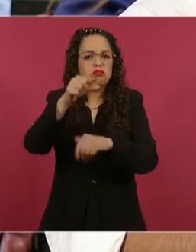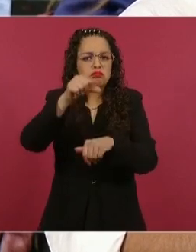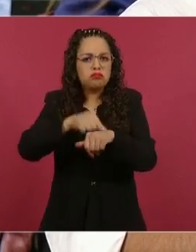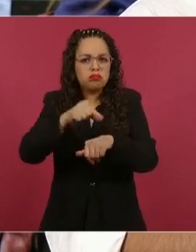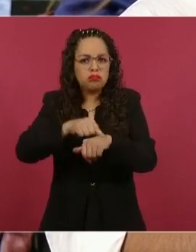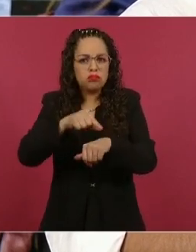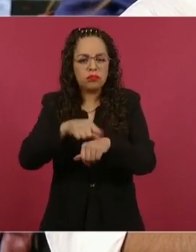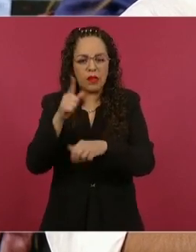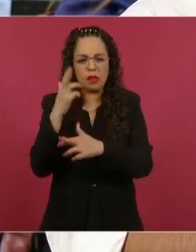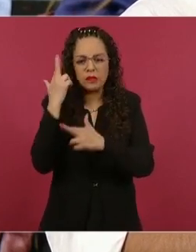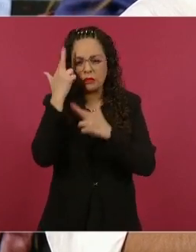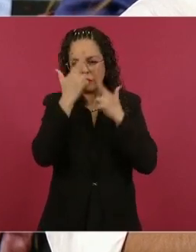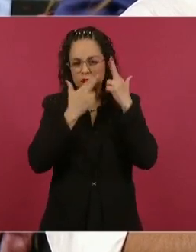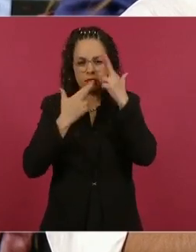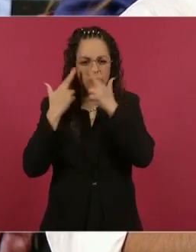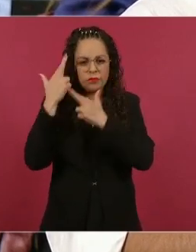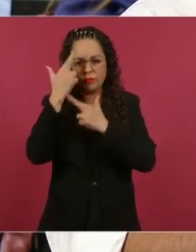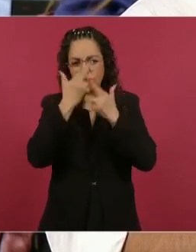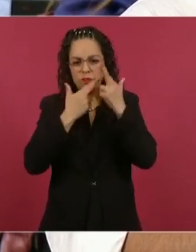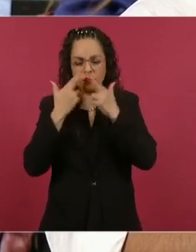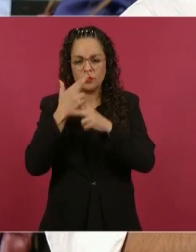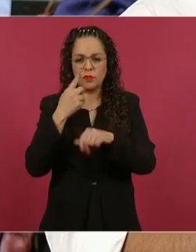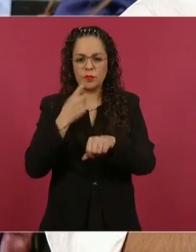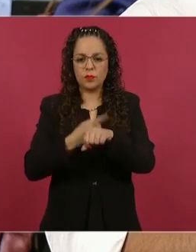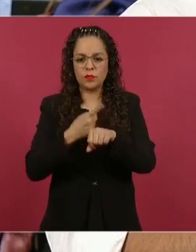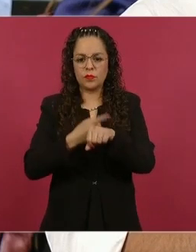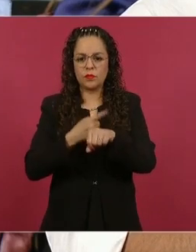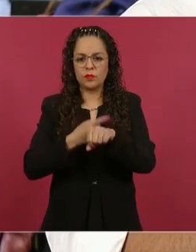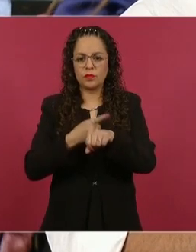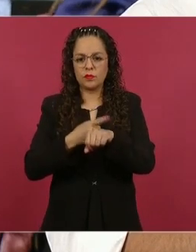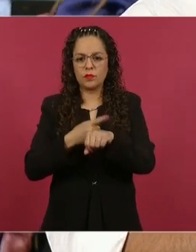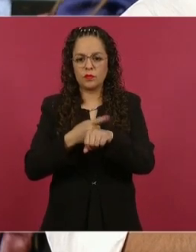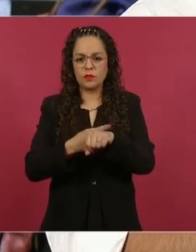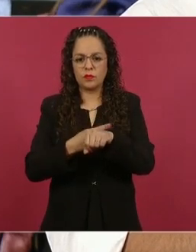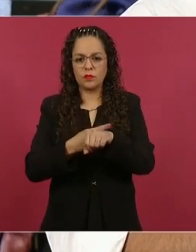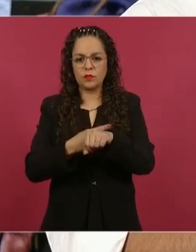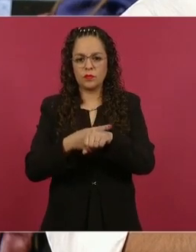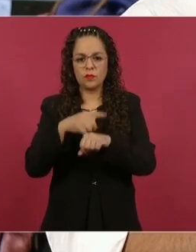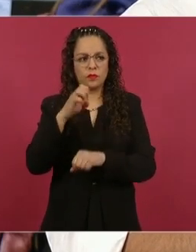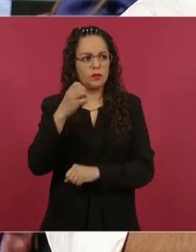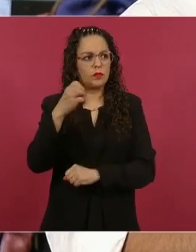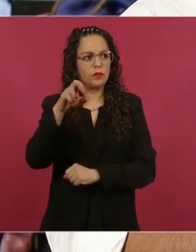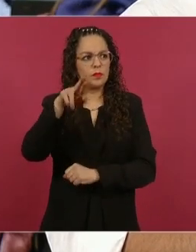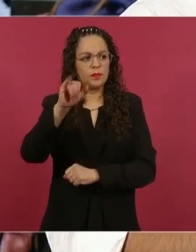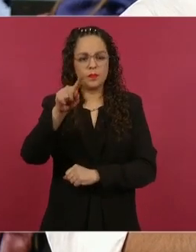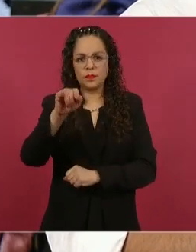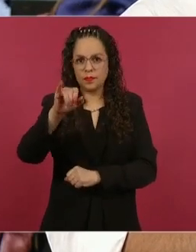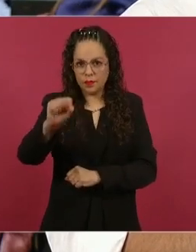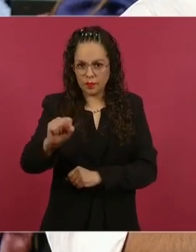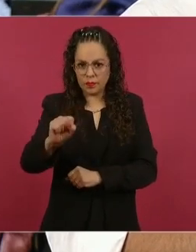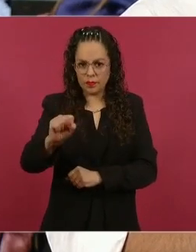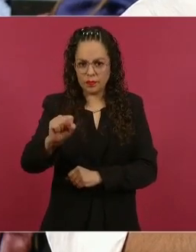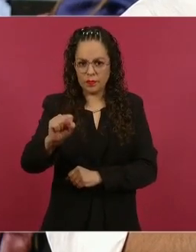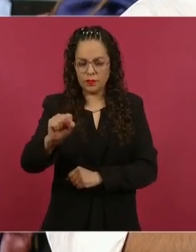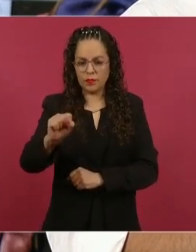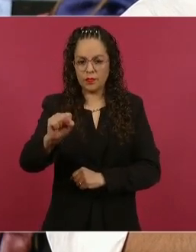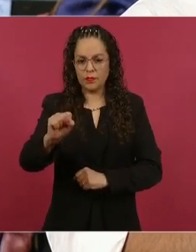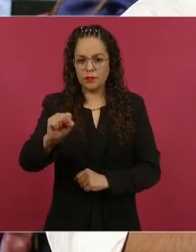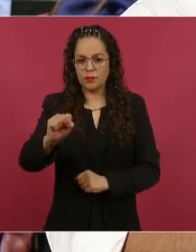de rinitis y le terminaron consultando,